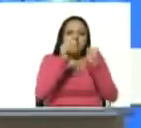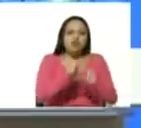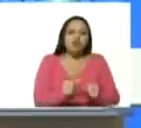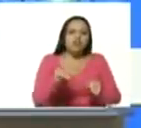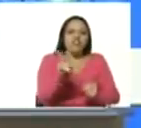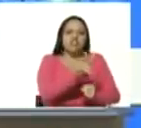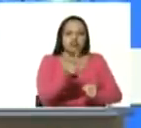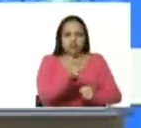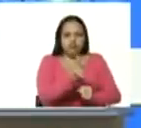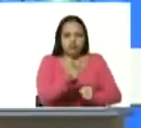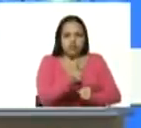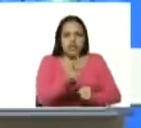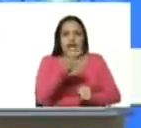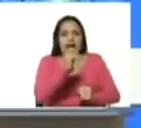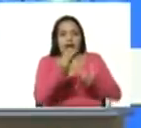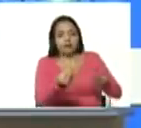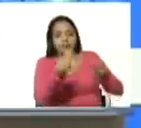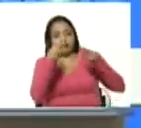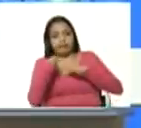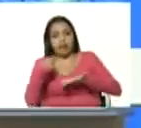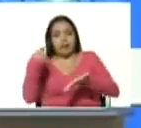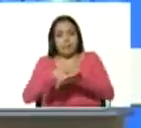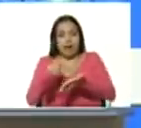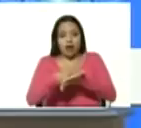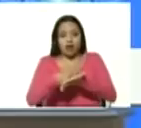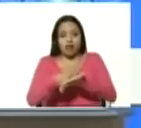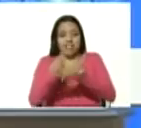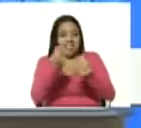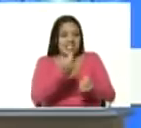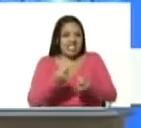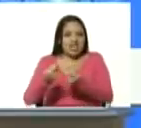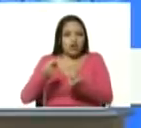venezolana recibe un pago de dinero mal habido